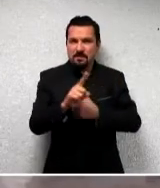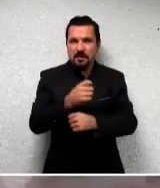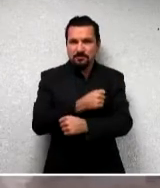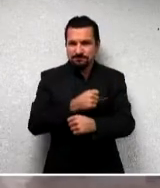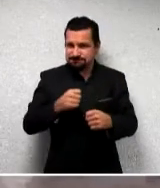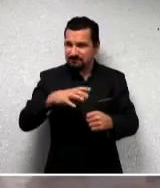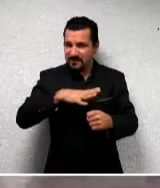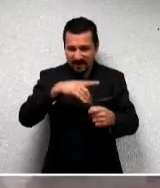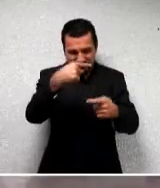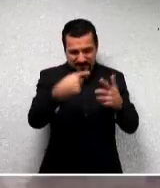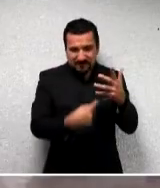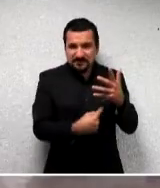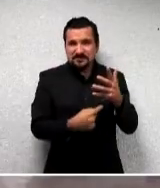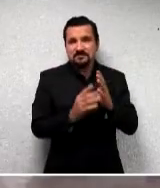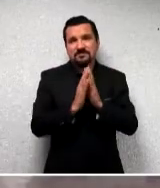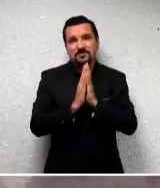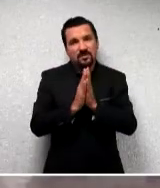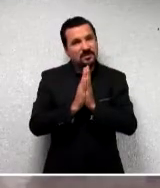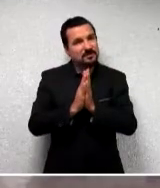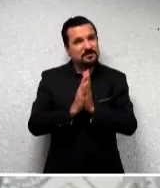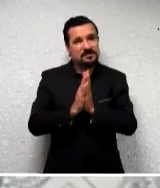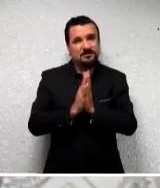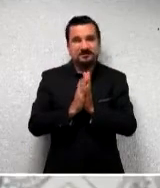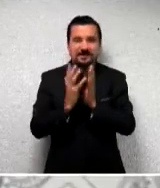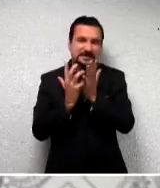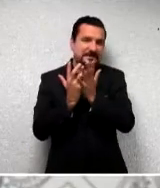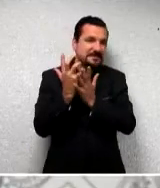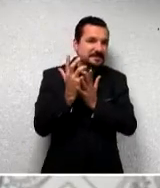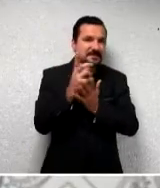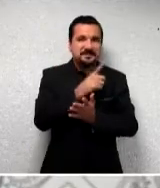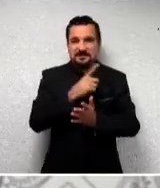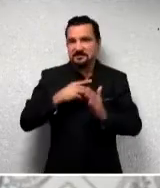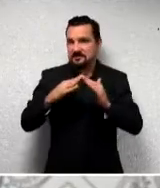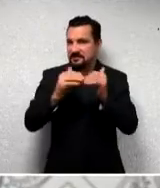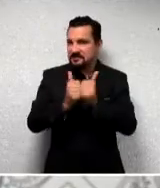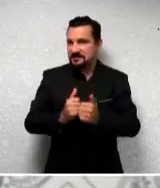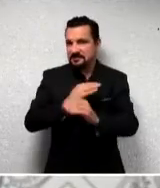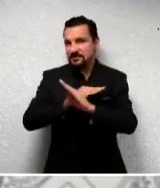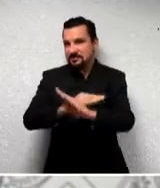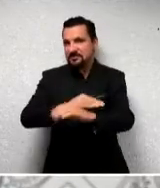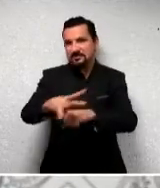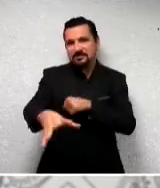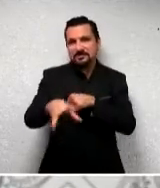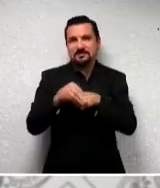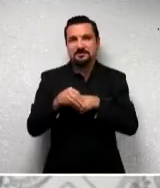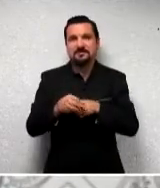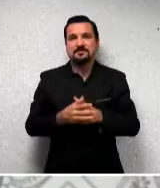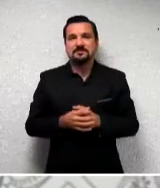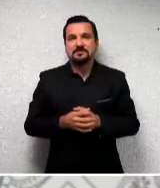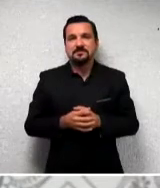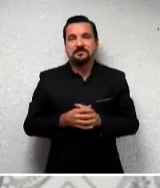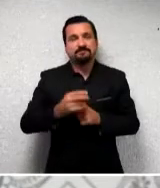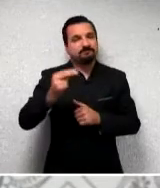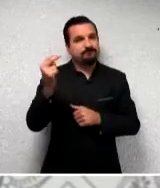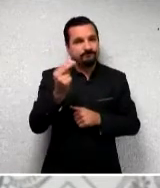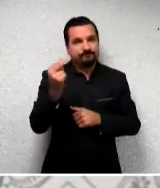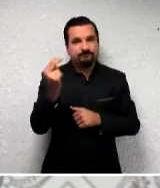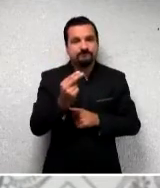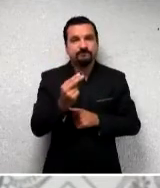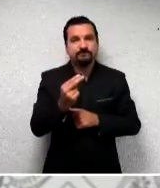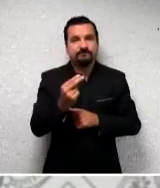a tomar medidas extremas para evitar el contagio es necesario